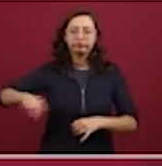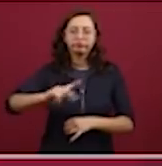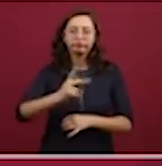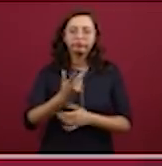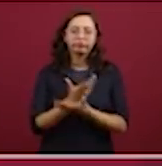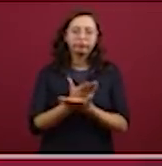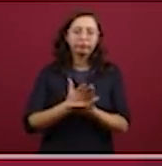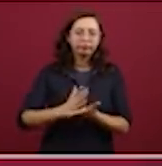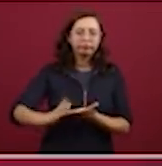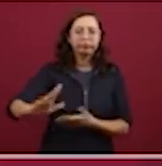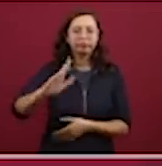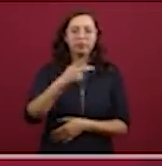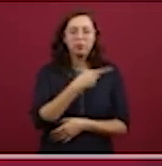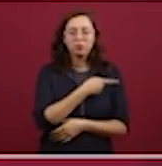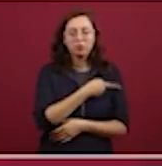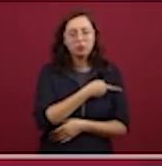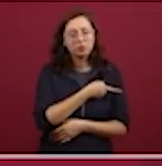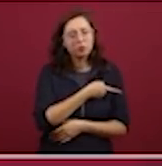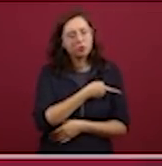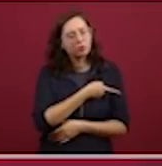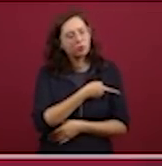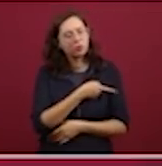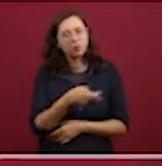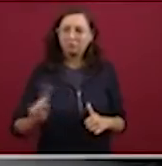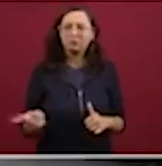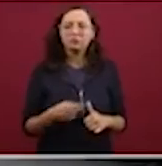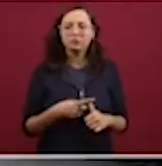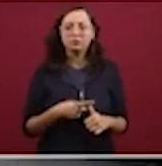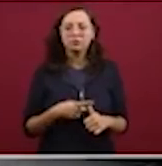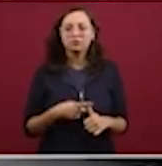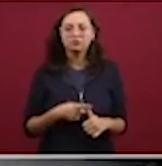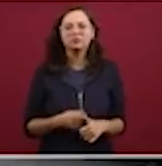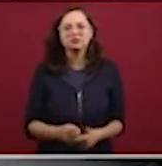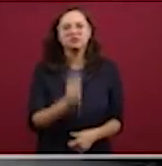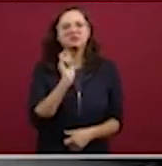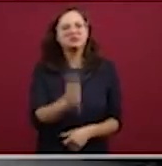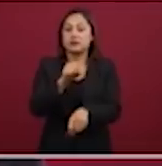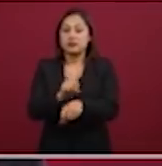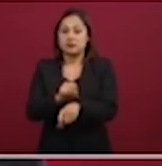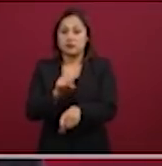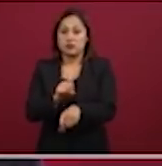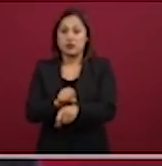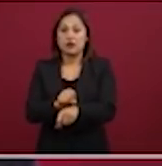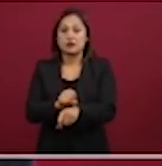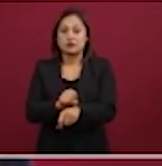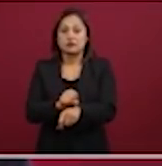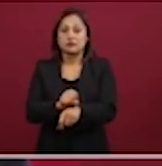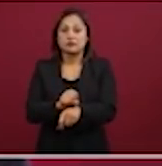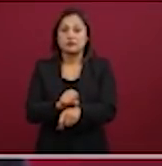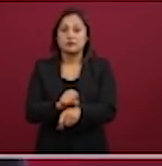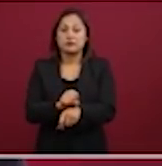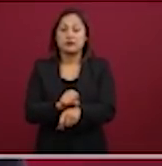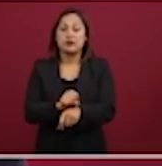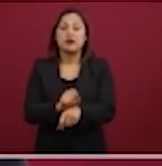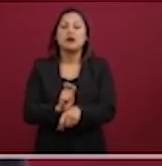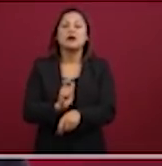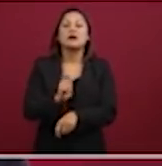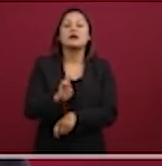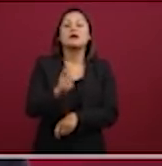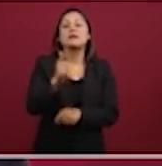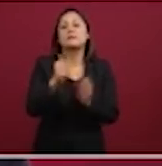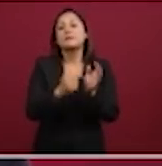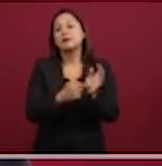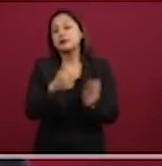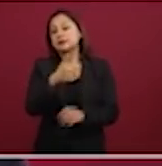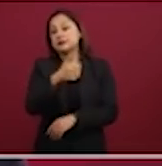donde vive la población más pobre que son 1600 pesos